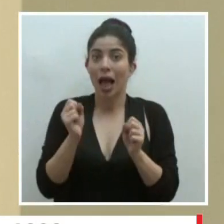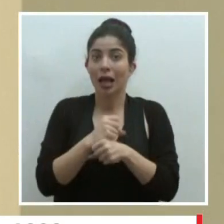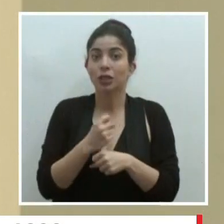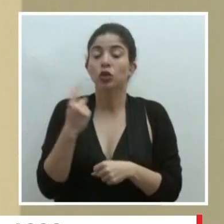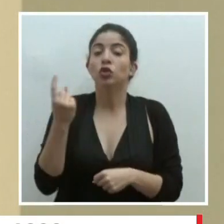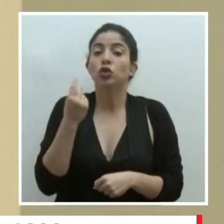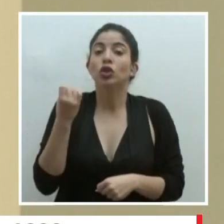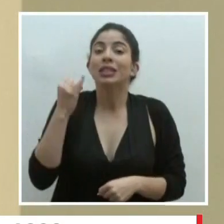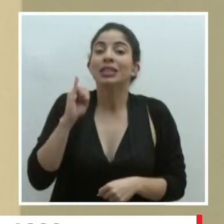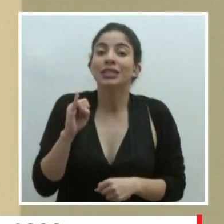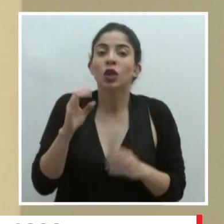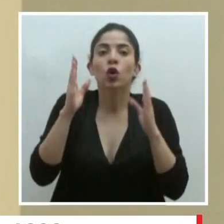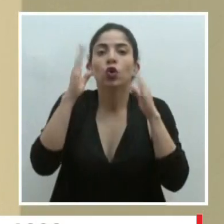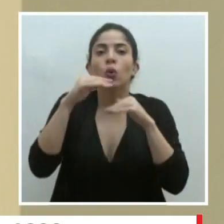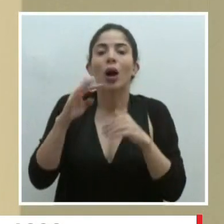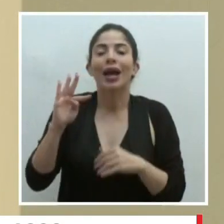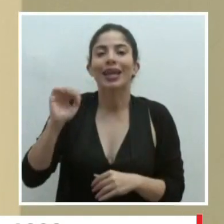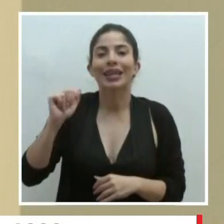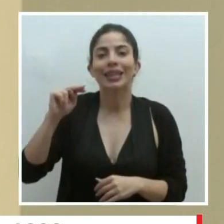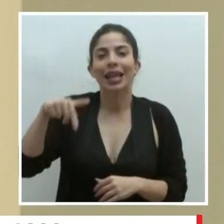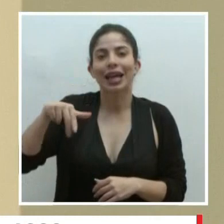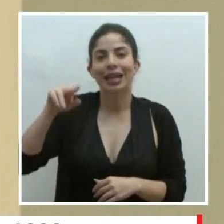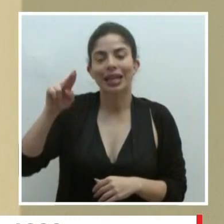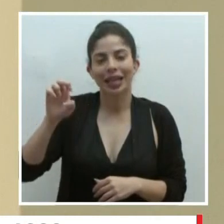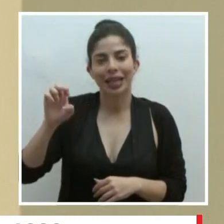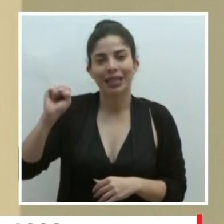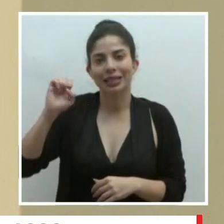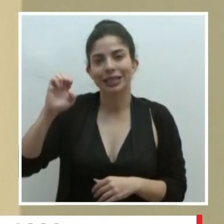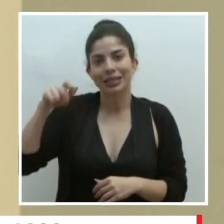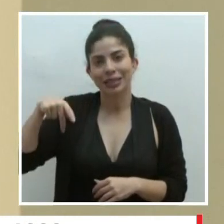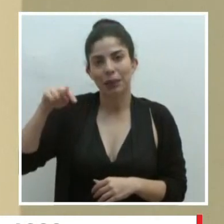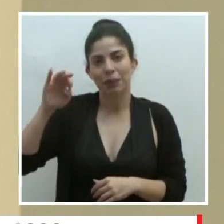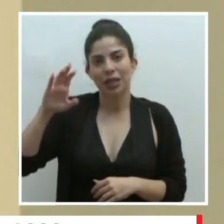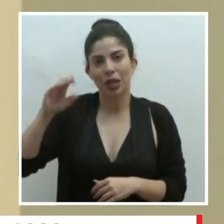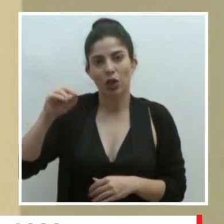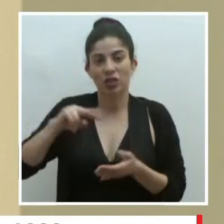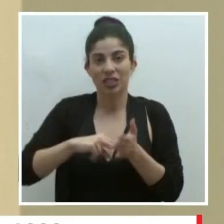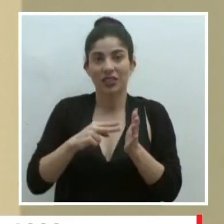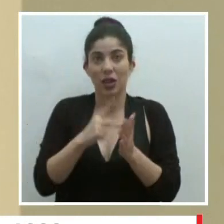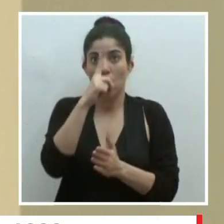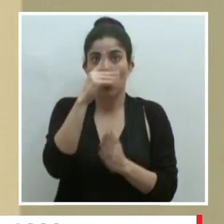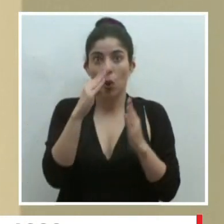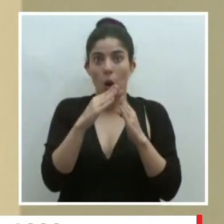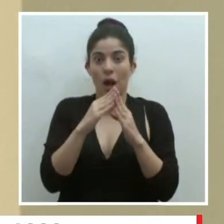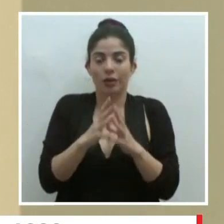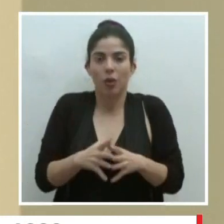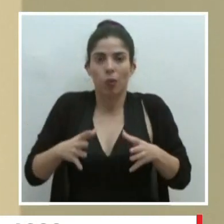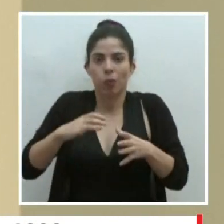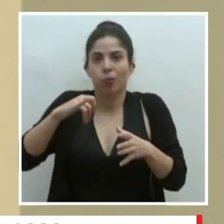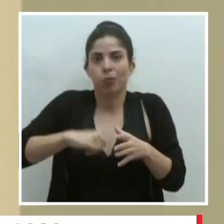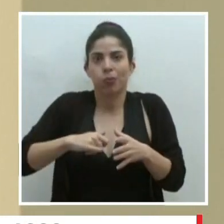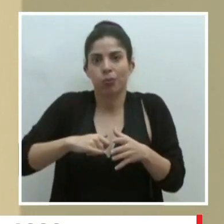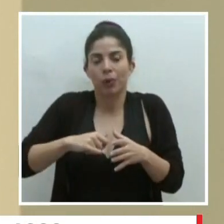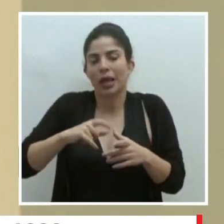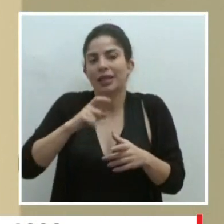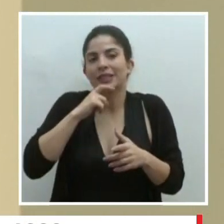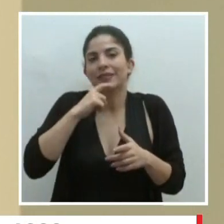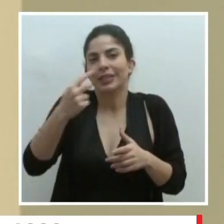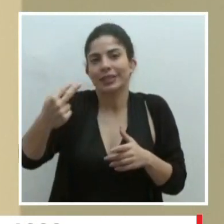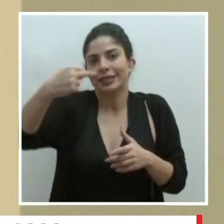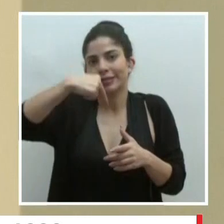asunto de que no haya tanques sépticos, ¿verdad? Porque hay tanques sépticos, obviamente, pues eso se concentra en la misma casa y no se puede hacer esa toma, entonces tiene que haber un asunto